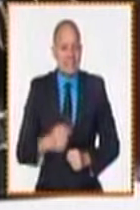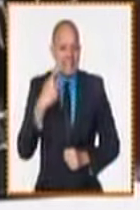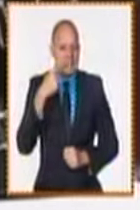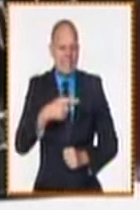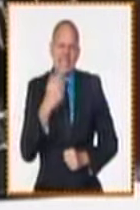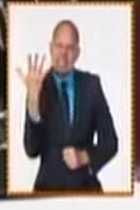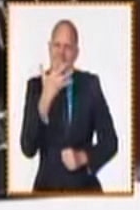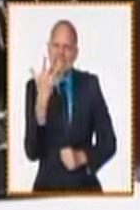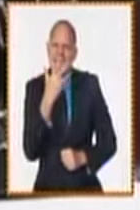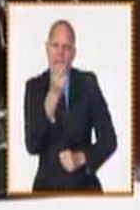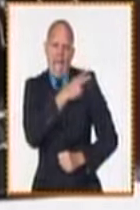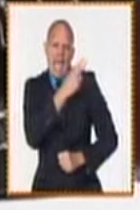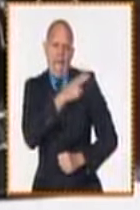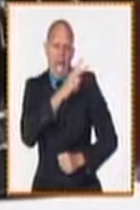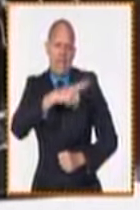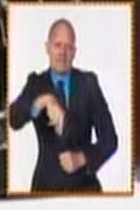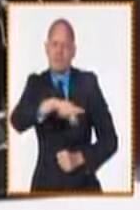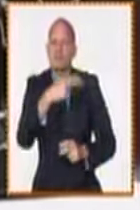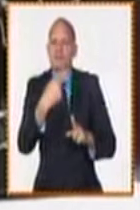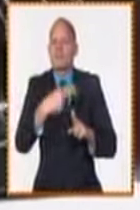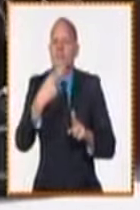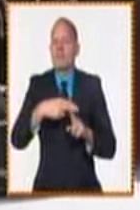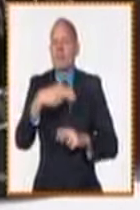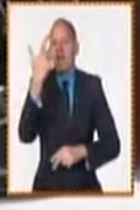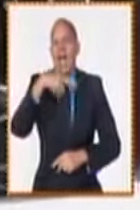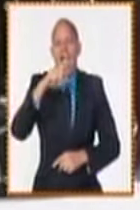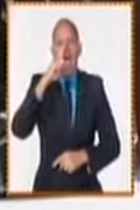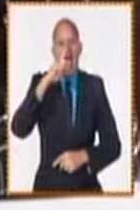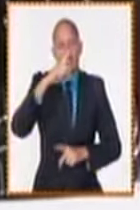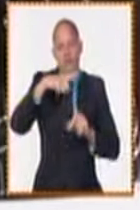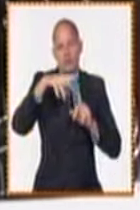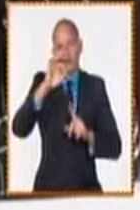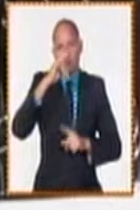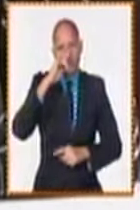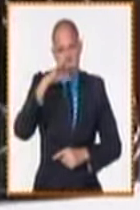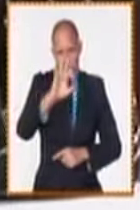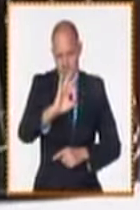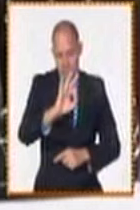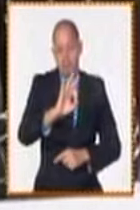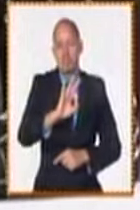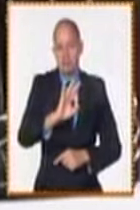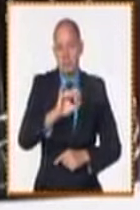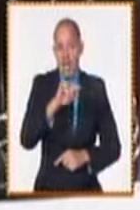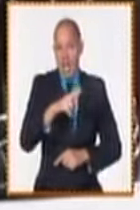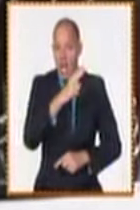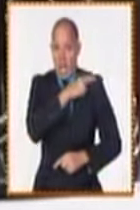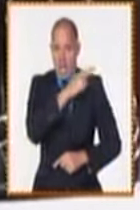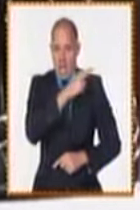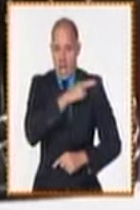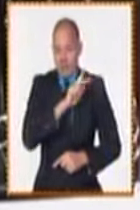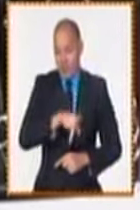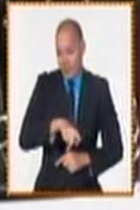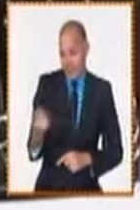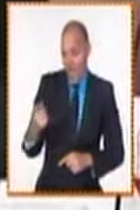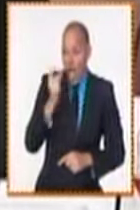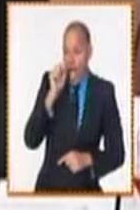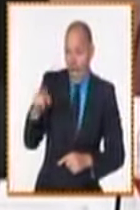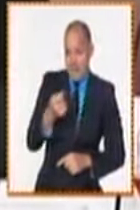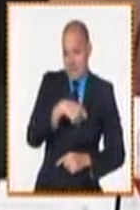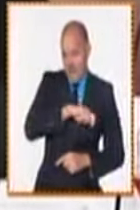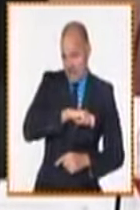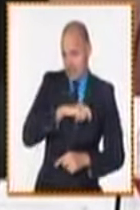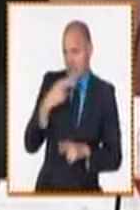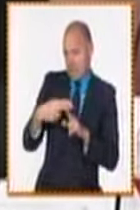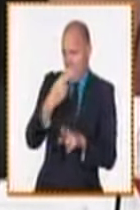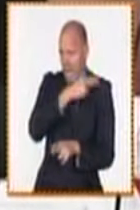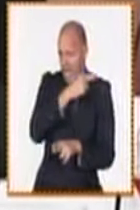Antonio Pacheco contra el jefe de la caballería española, Luis Guajardo. Y bueno,